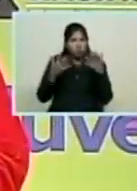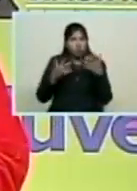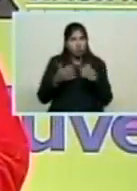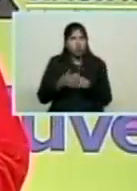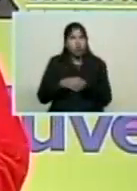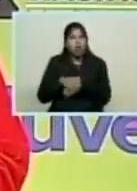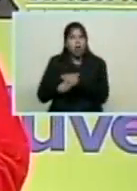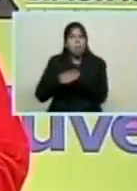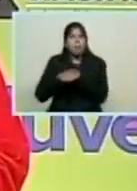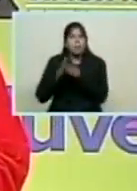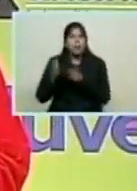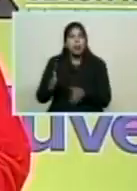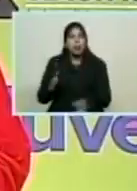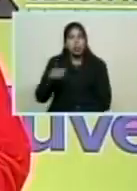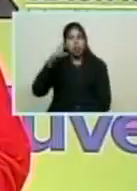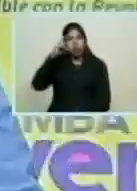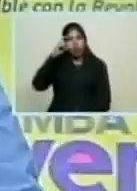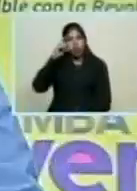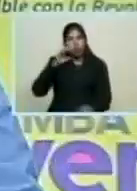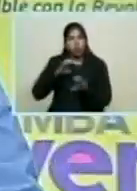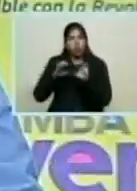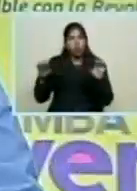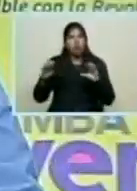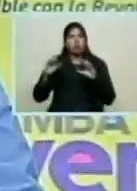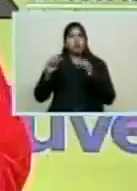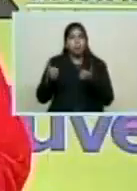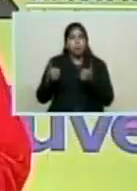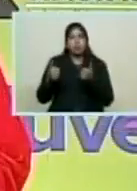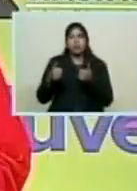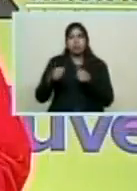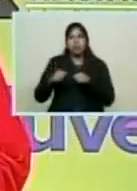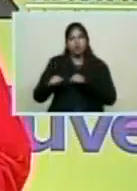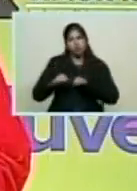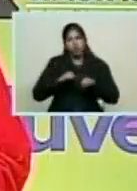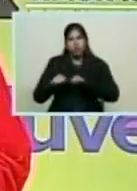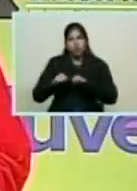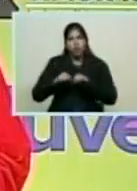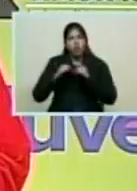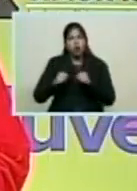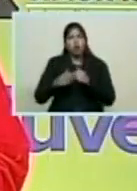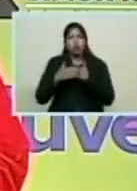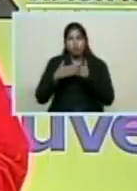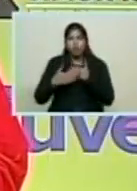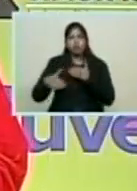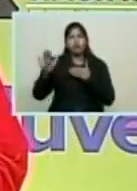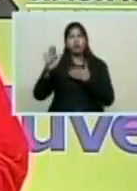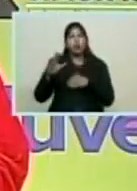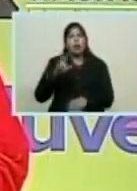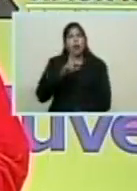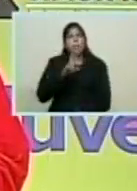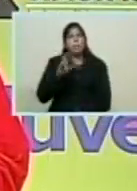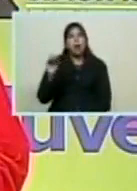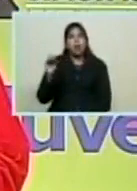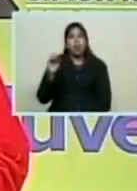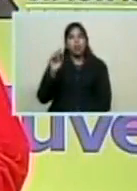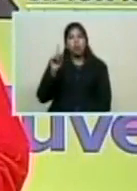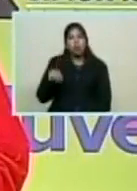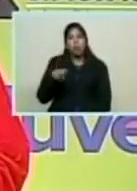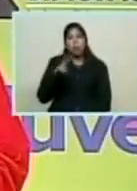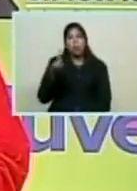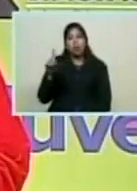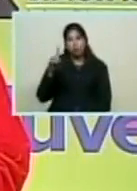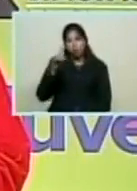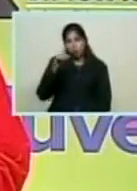del ministro Elías Agua para arrancar intensamente con las asambleas del 2021, arrancar un